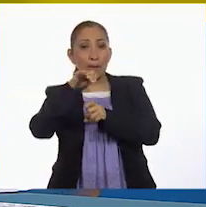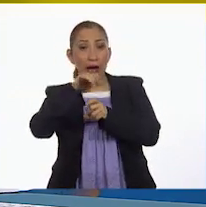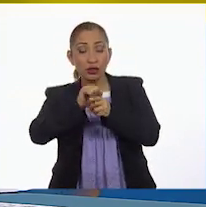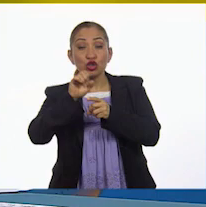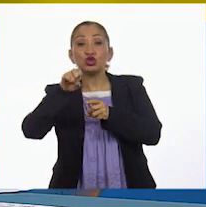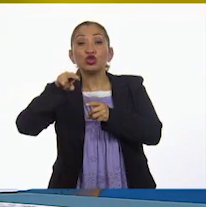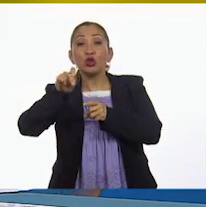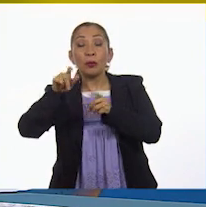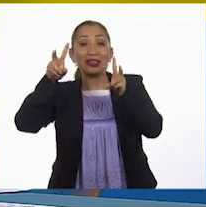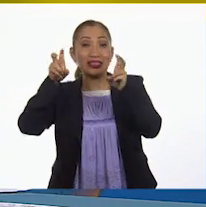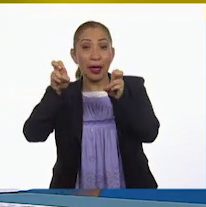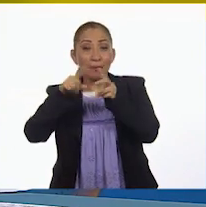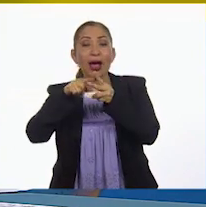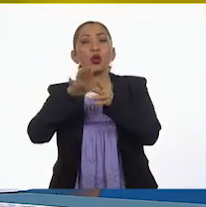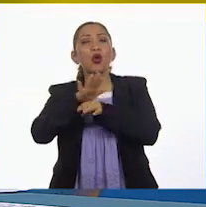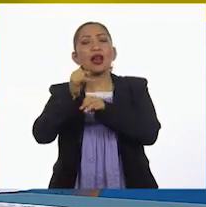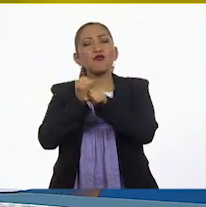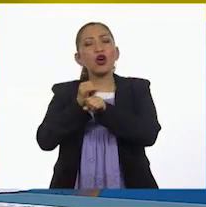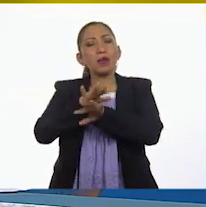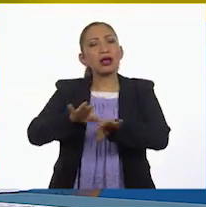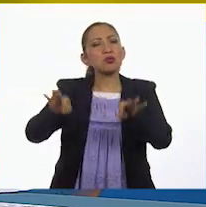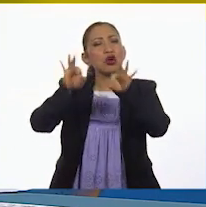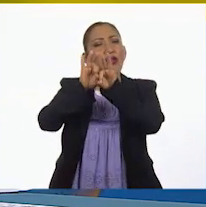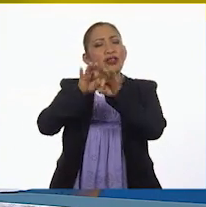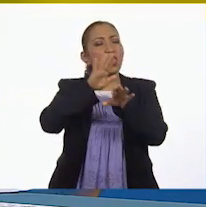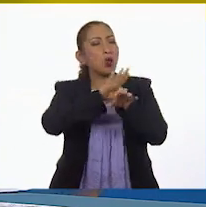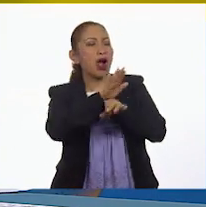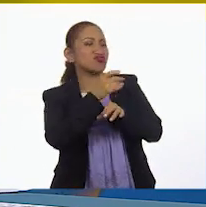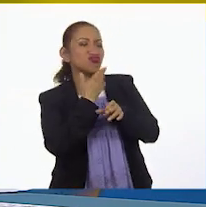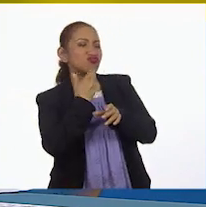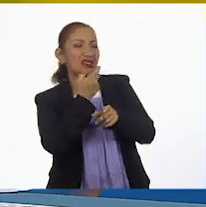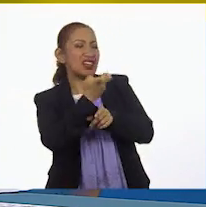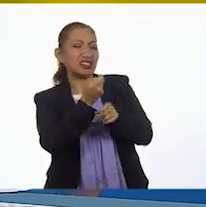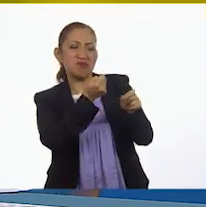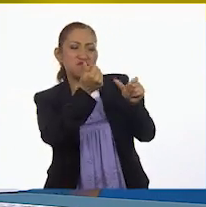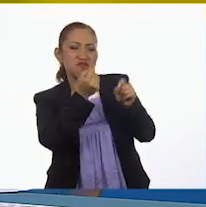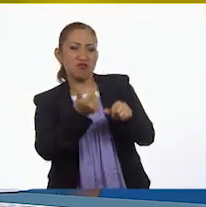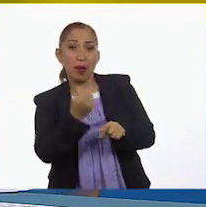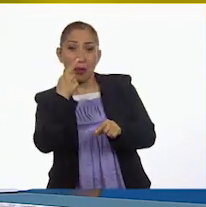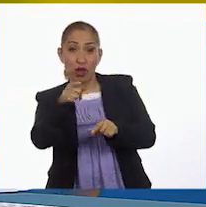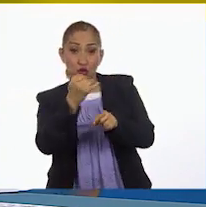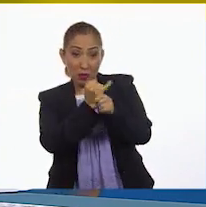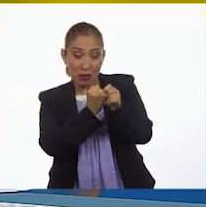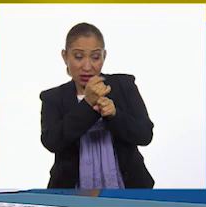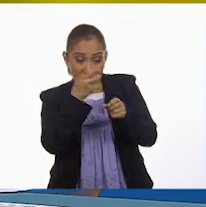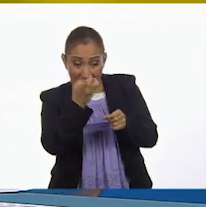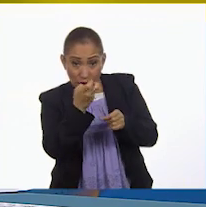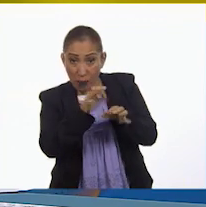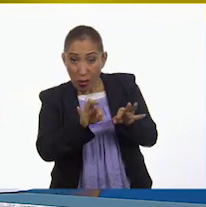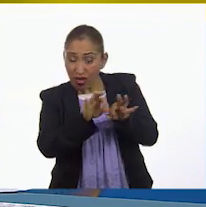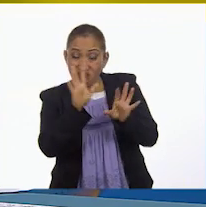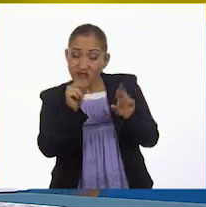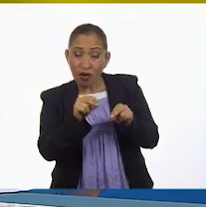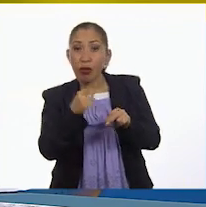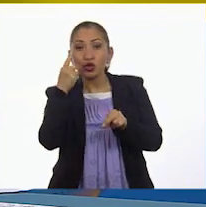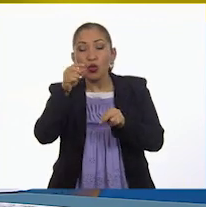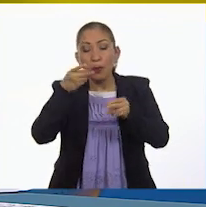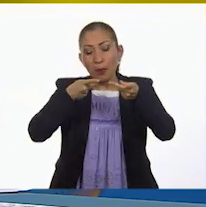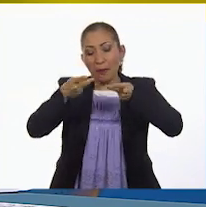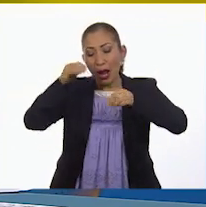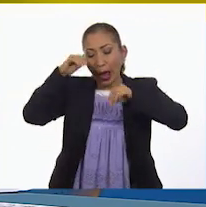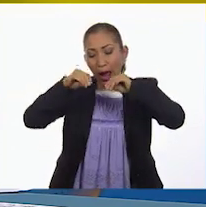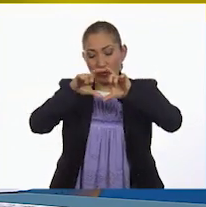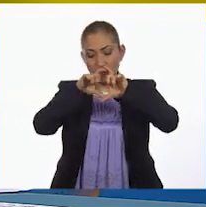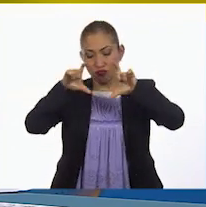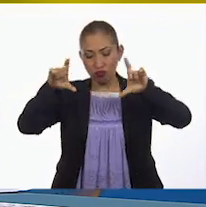puedas distinguir qué información es relevante e irrelevante para descartarla también de tu investigación, y que puedas elaborar